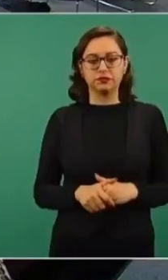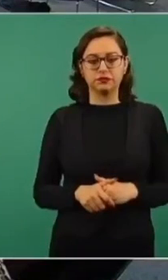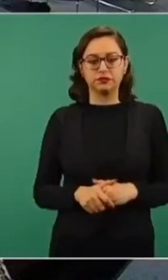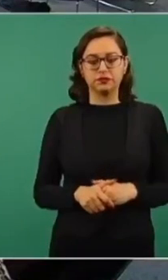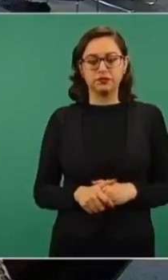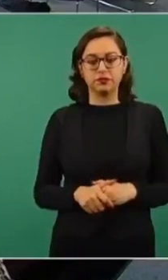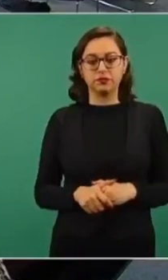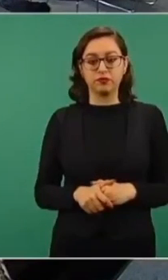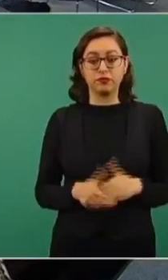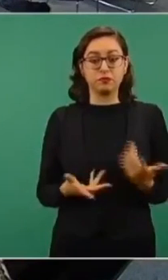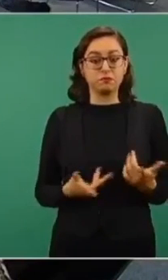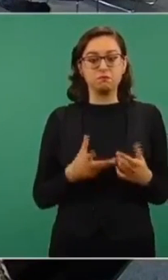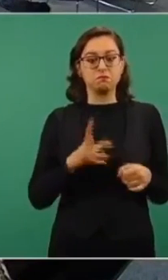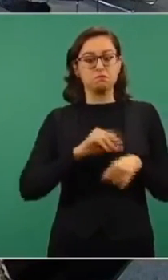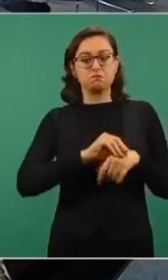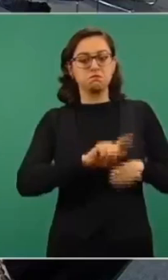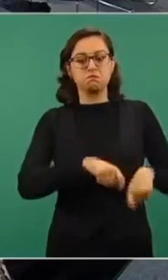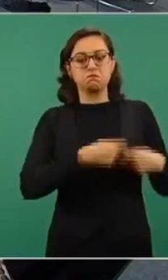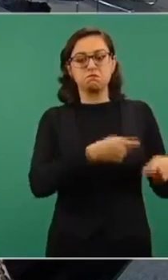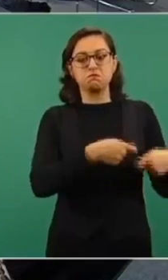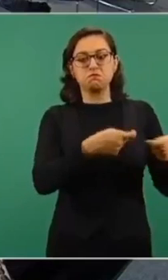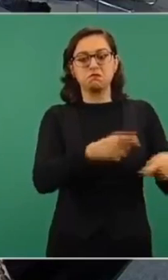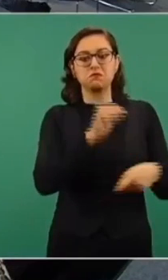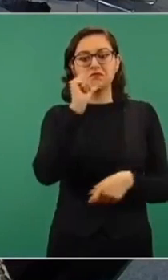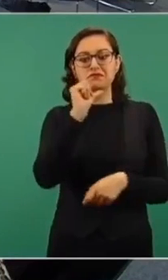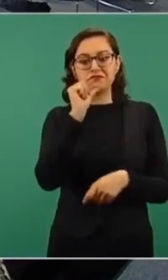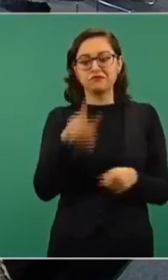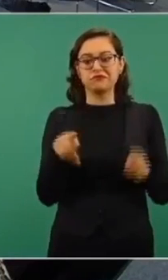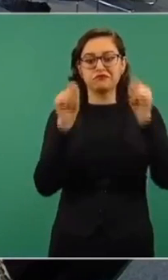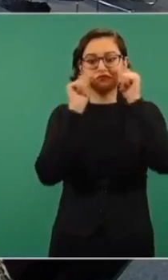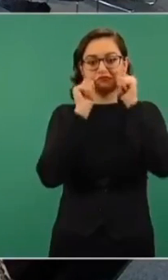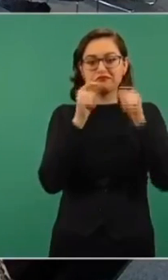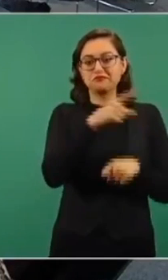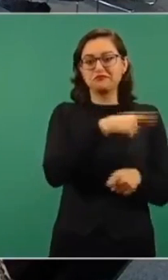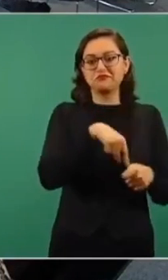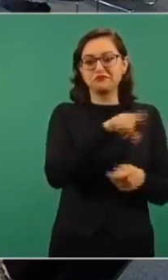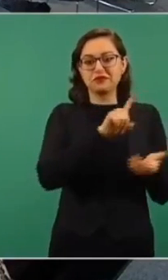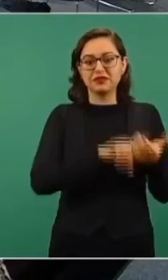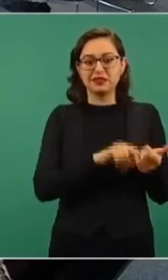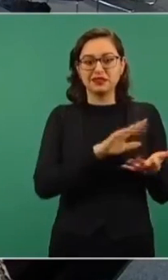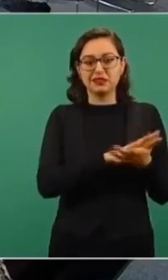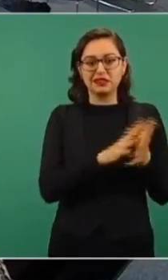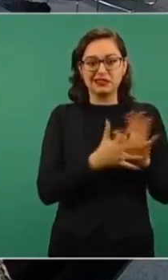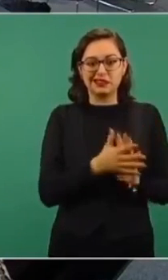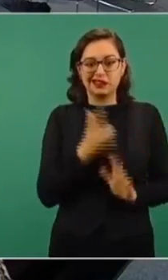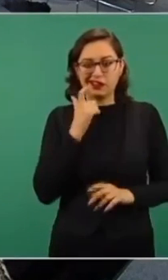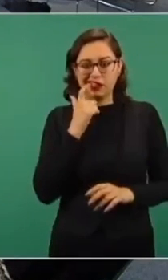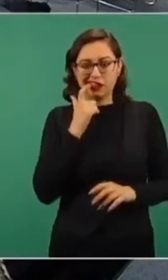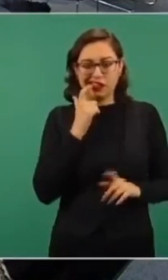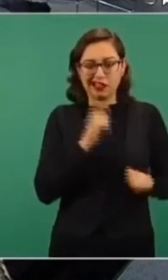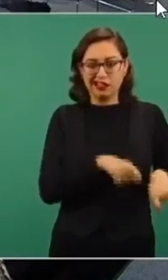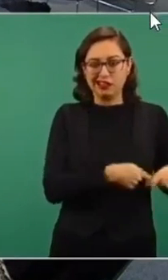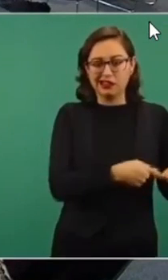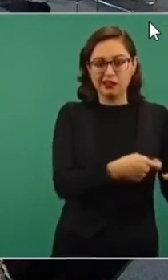no haya concesión, ellos la están concesionando? Luis.